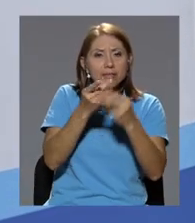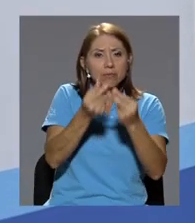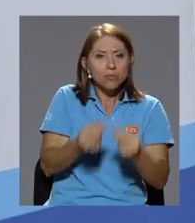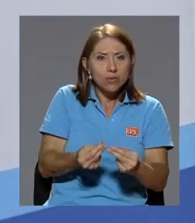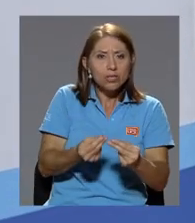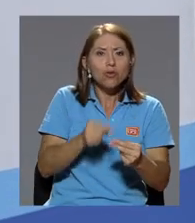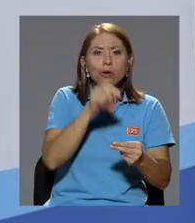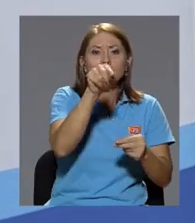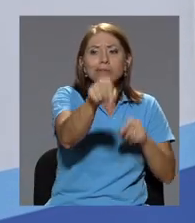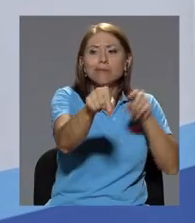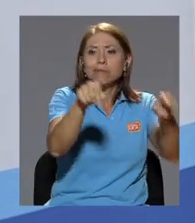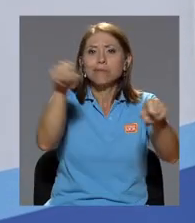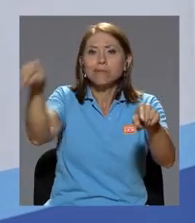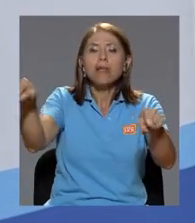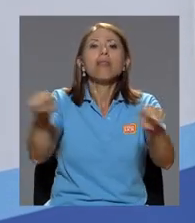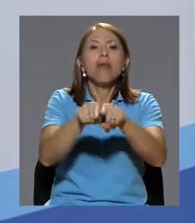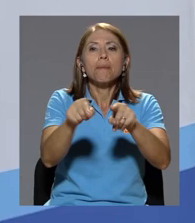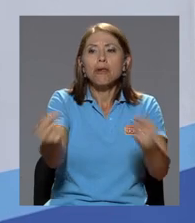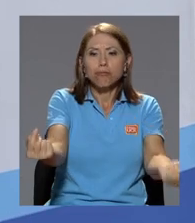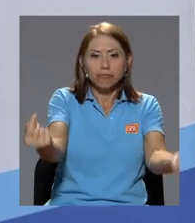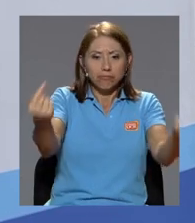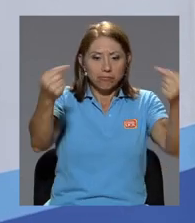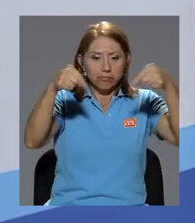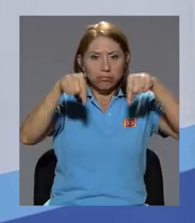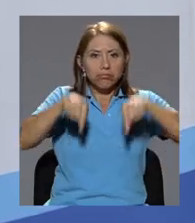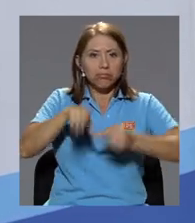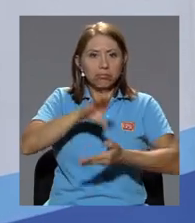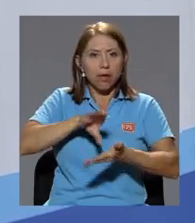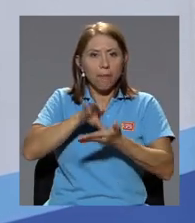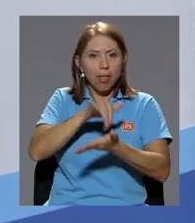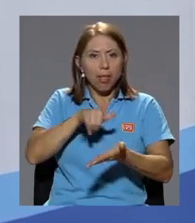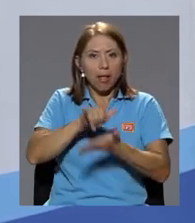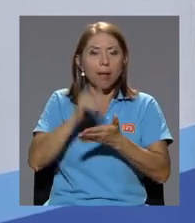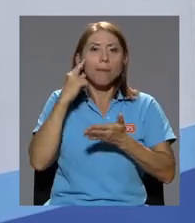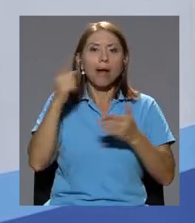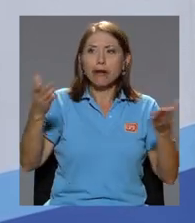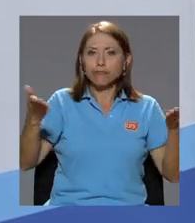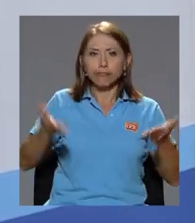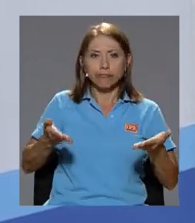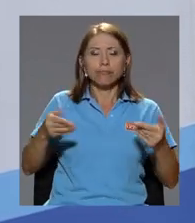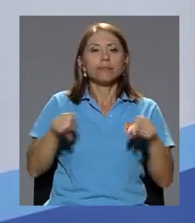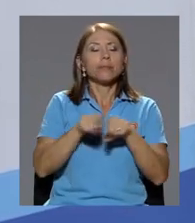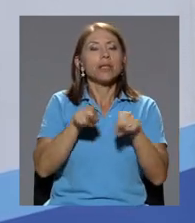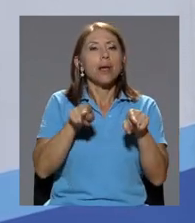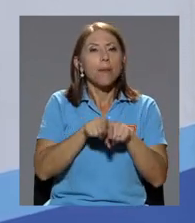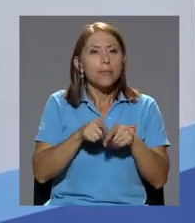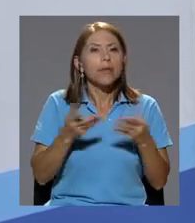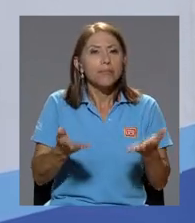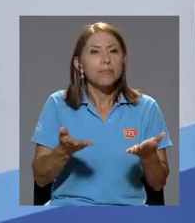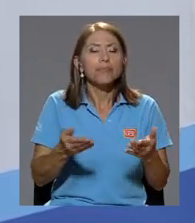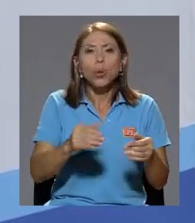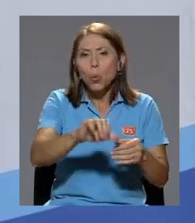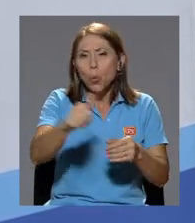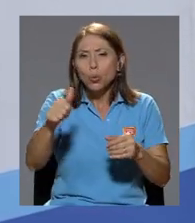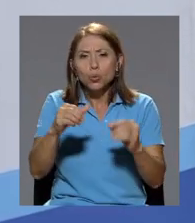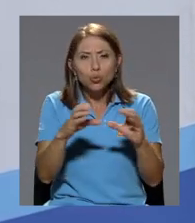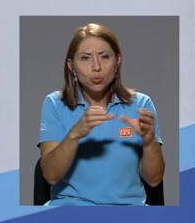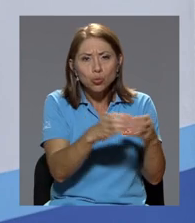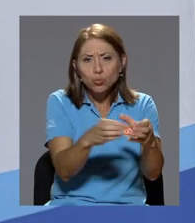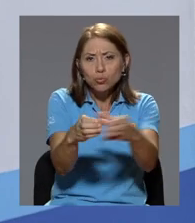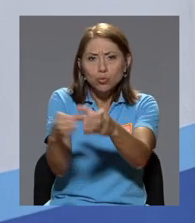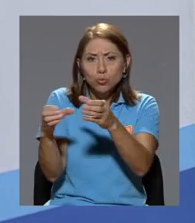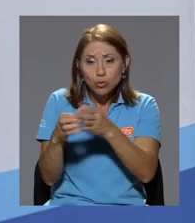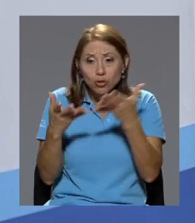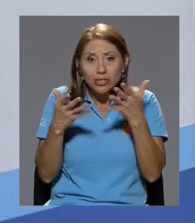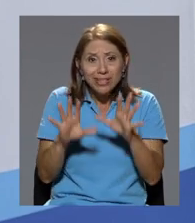como viniendo aquí a lo que es a capital para poder para poder presentarse y aparte de eso han existido otros sectores los cuales